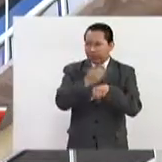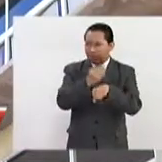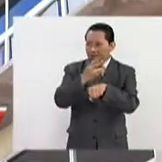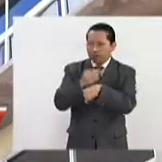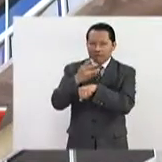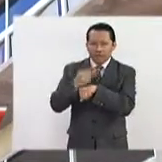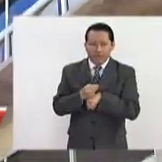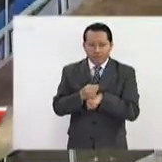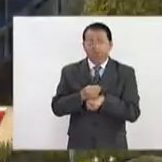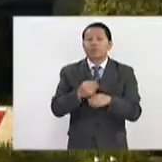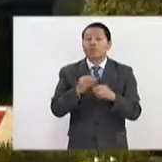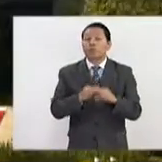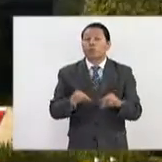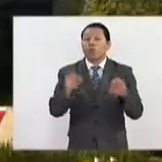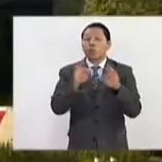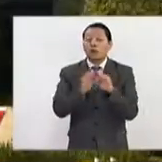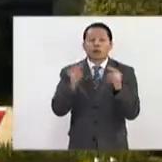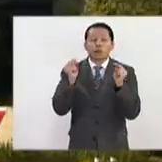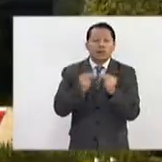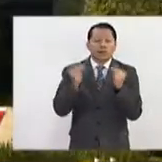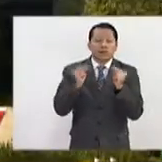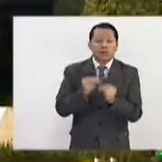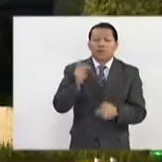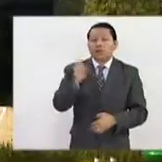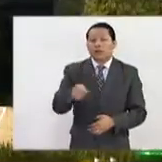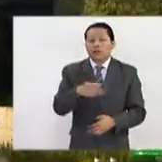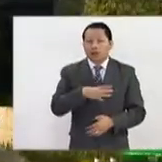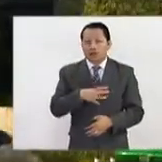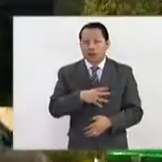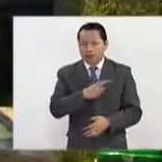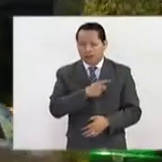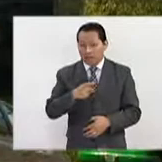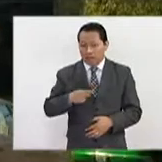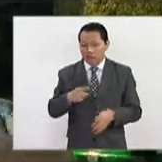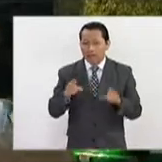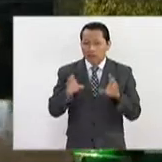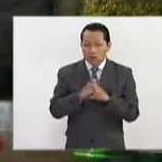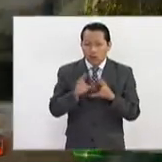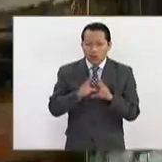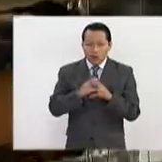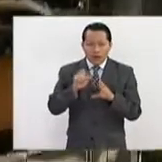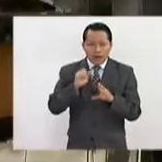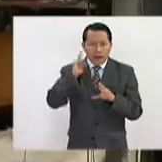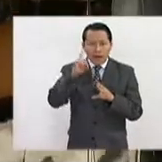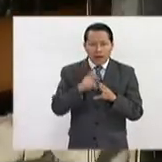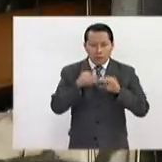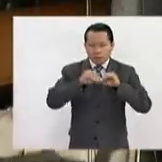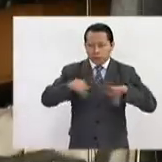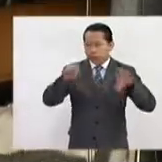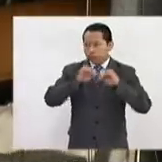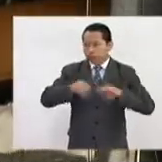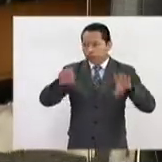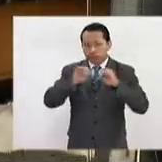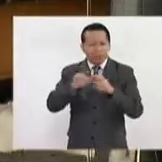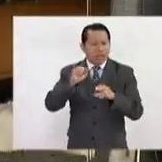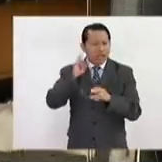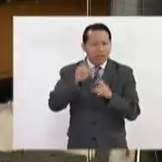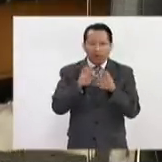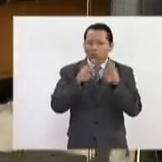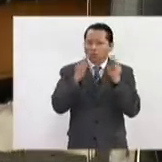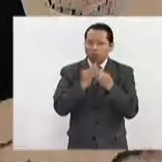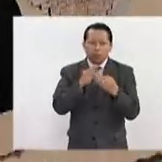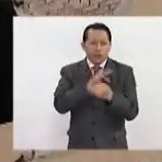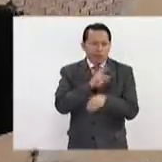de daños. Consideró necesario incluso constituir un dispositivo de difusión accesible a la ciudadanía en el que